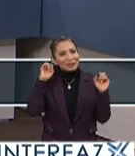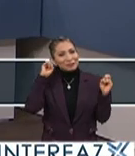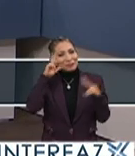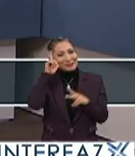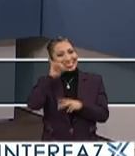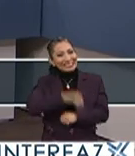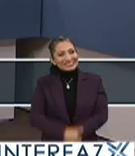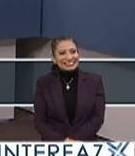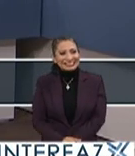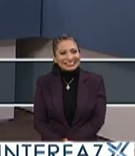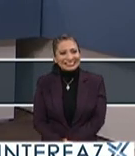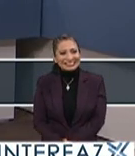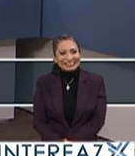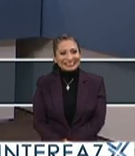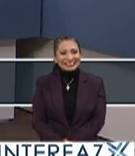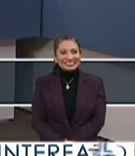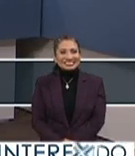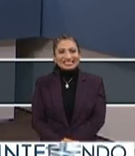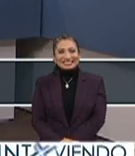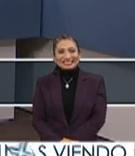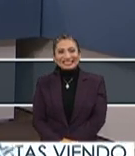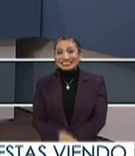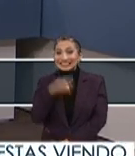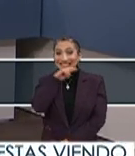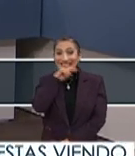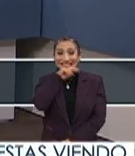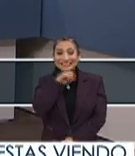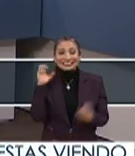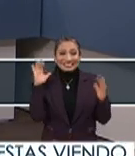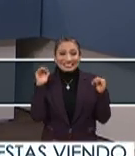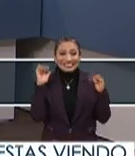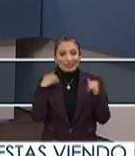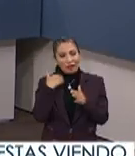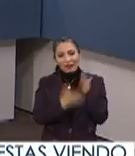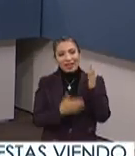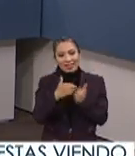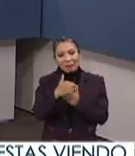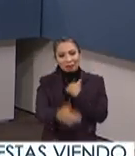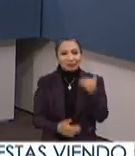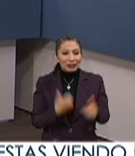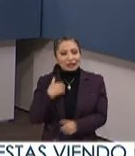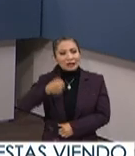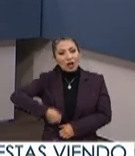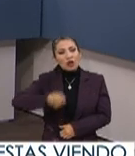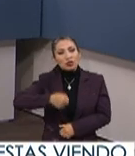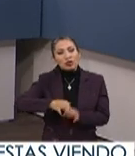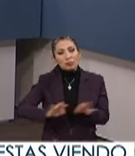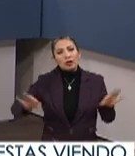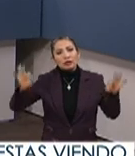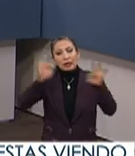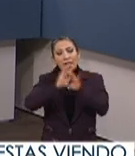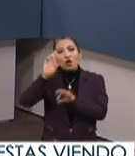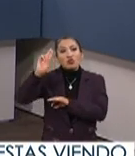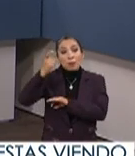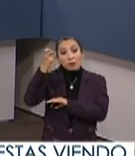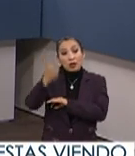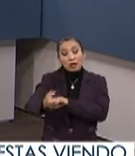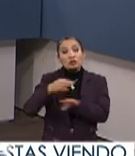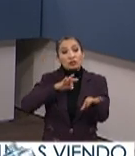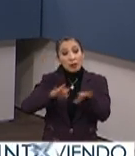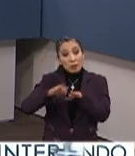mañana. Gracias. ¿Estás triste o qué? No, gracias. Todavía falta. Y bueno, un saludo muy importante a la UNAM por estos